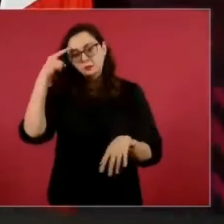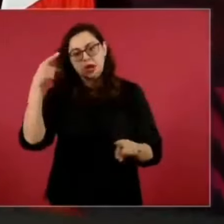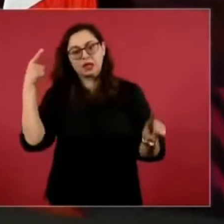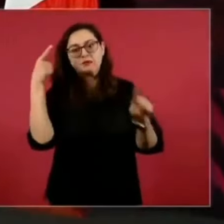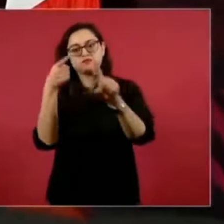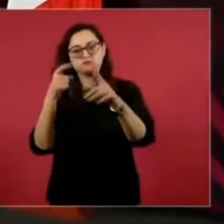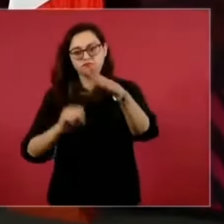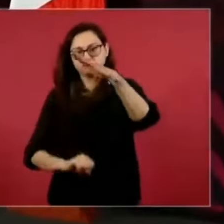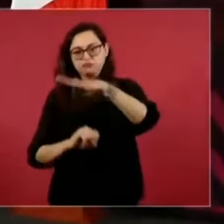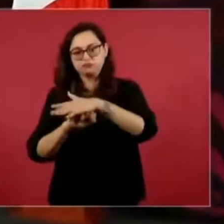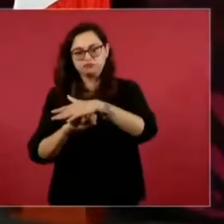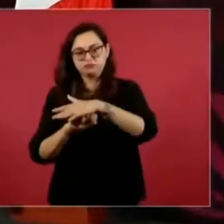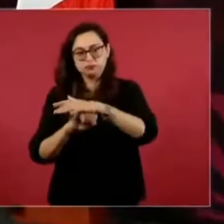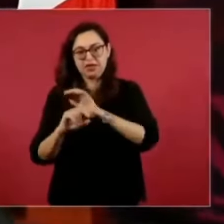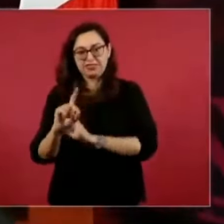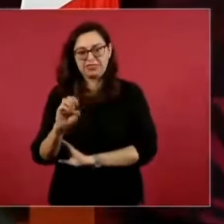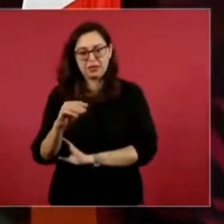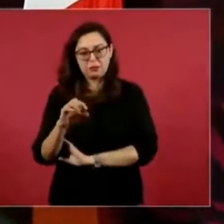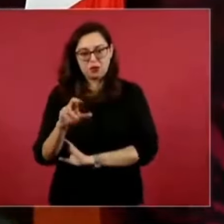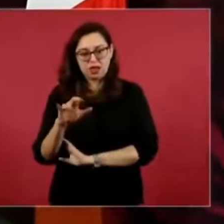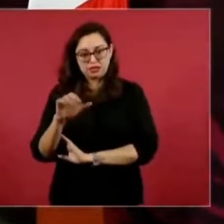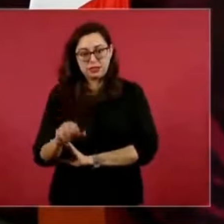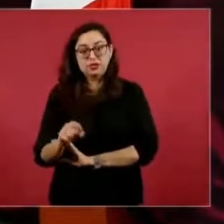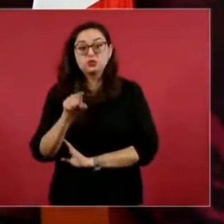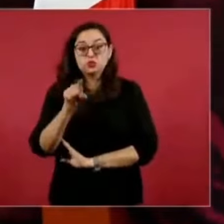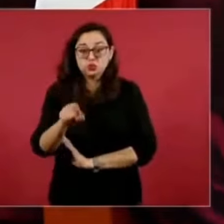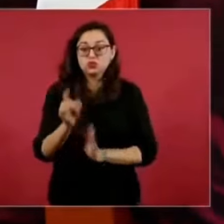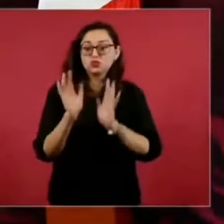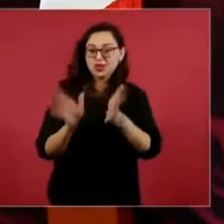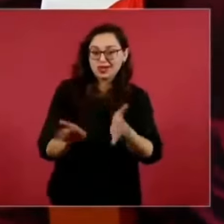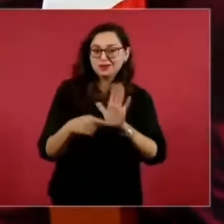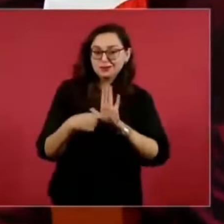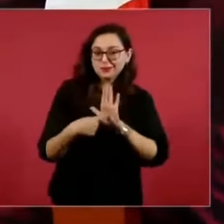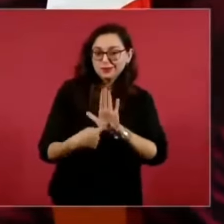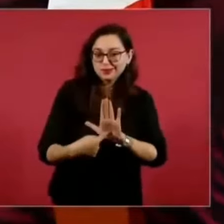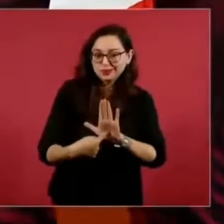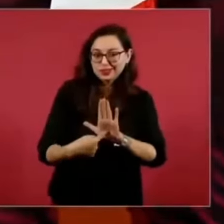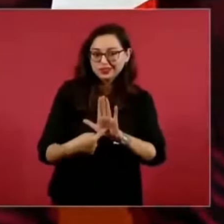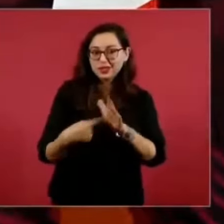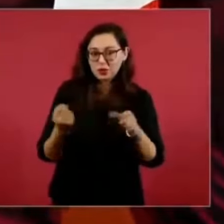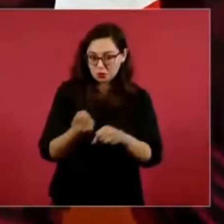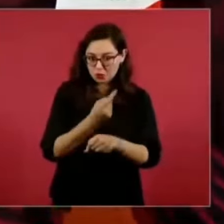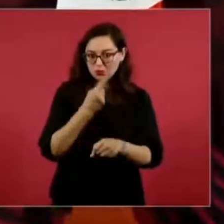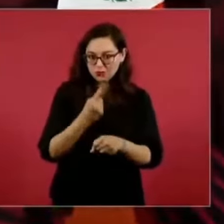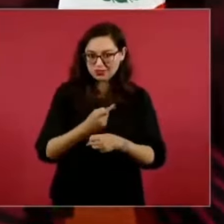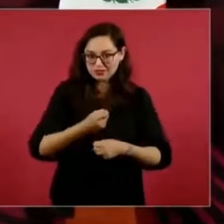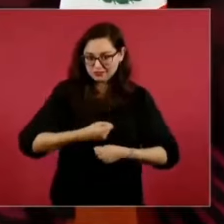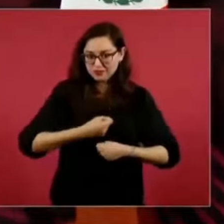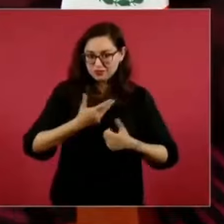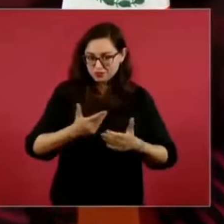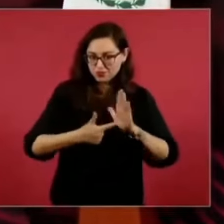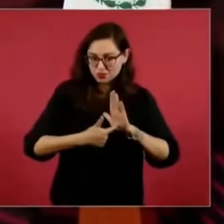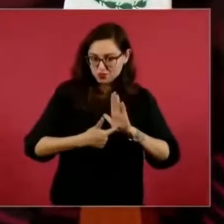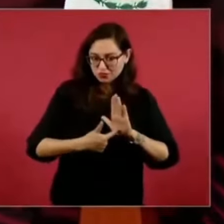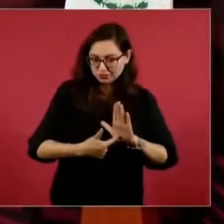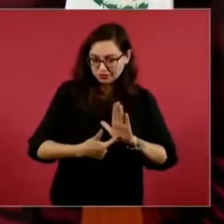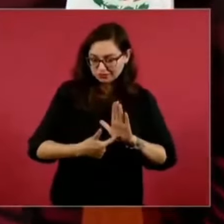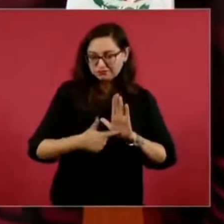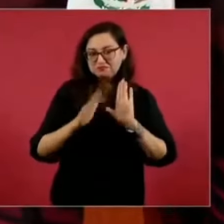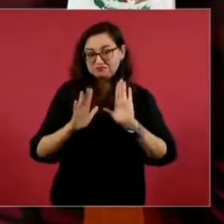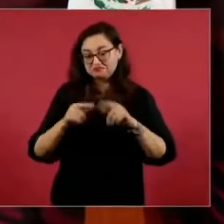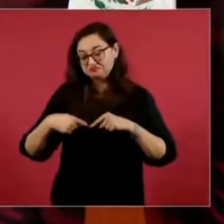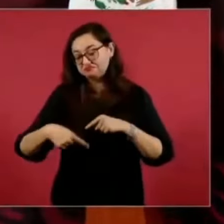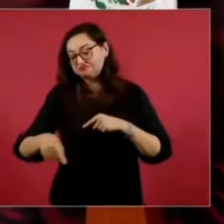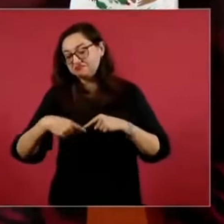Democracia ya se dijo ya Tuviste la oportunidad de manifestarlo y